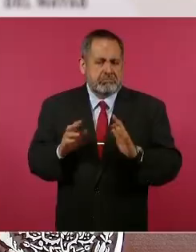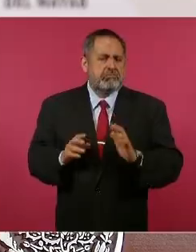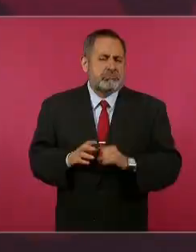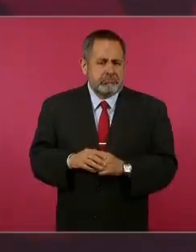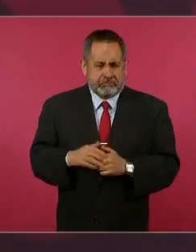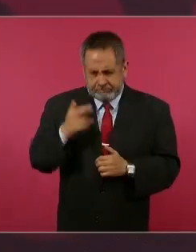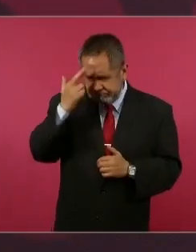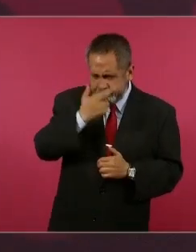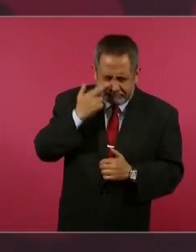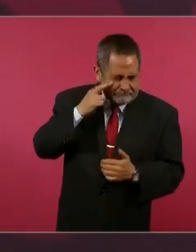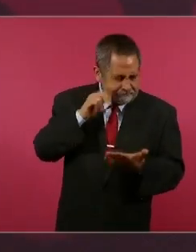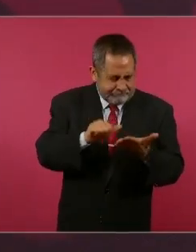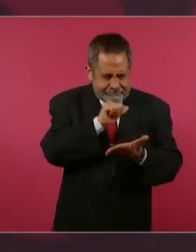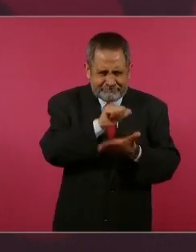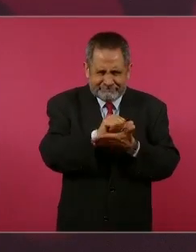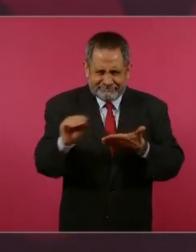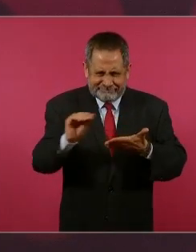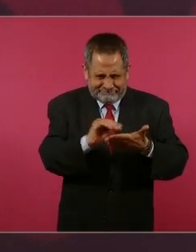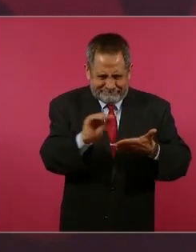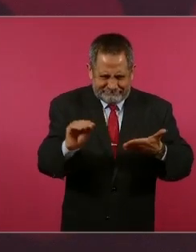que se revisen las actas,